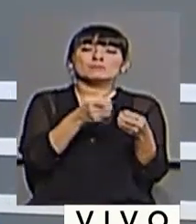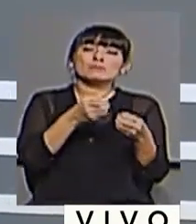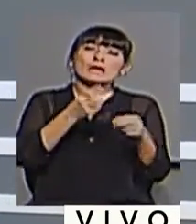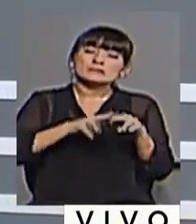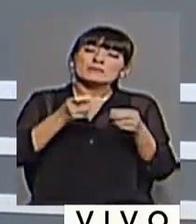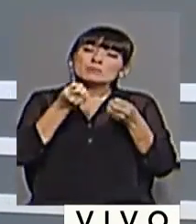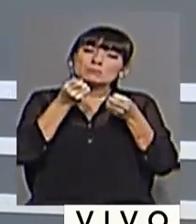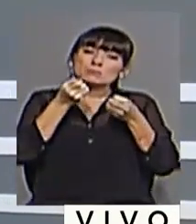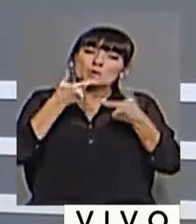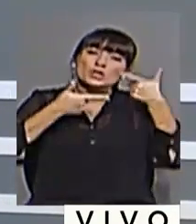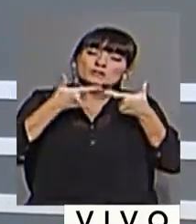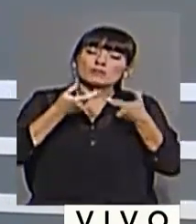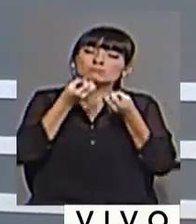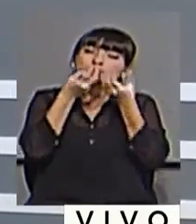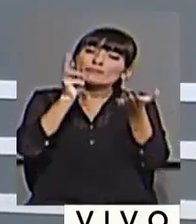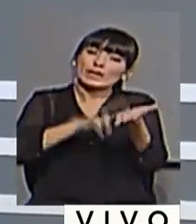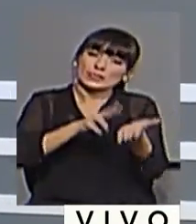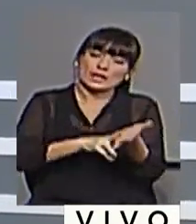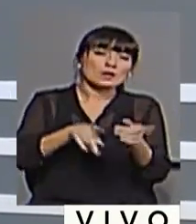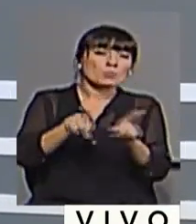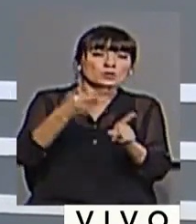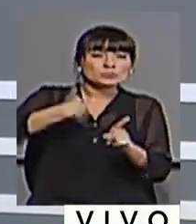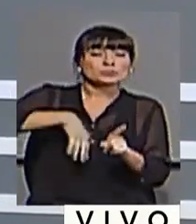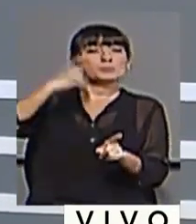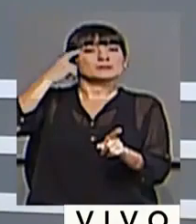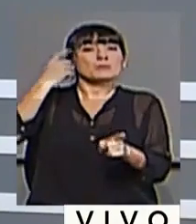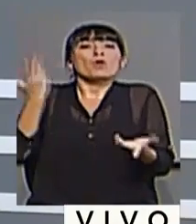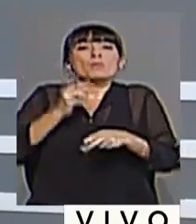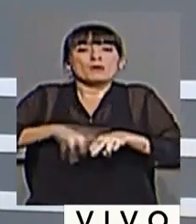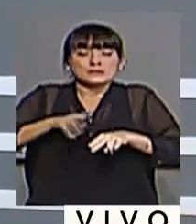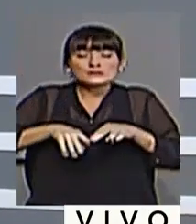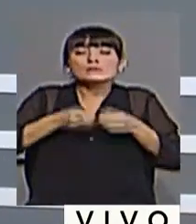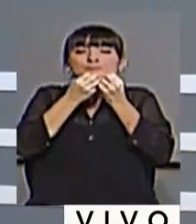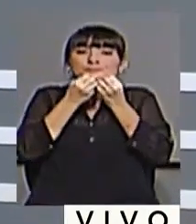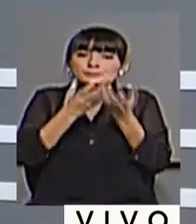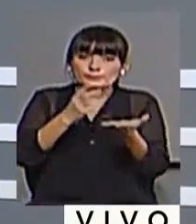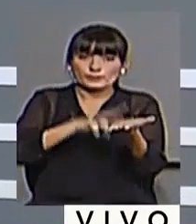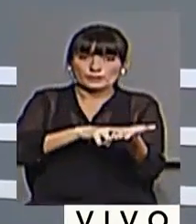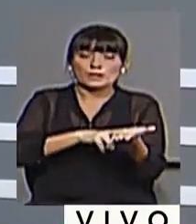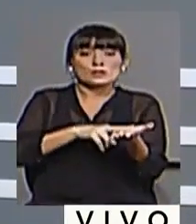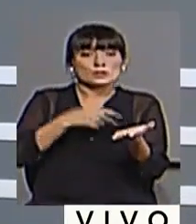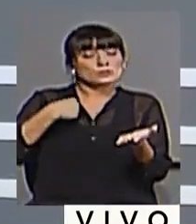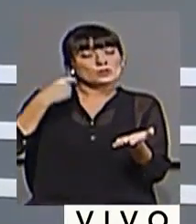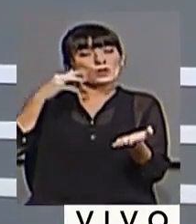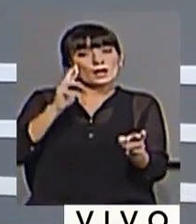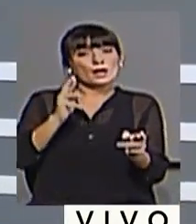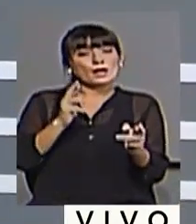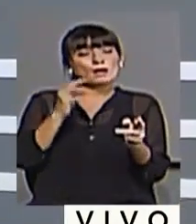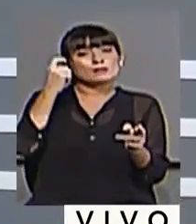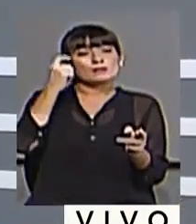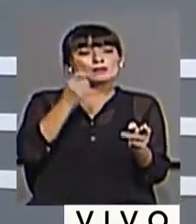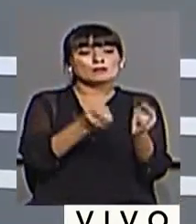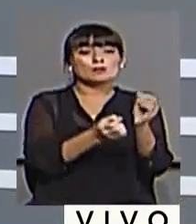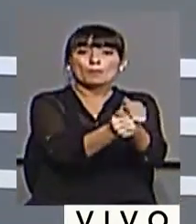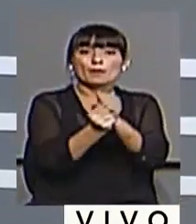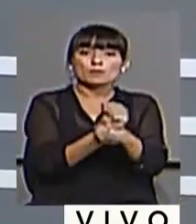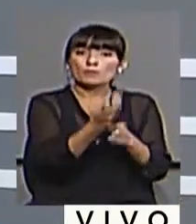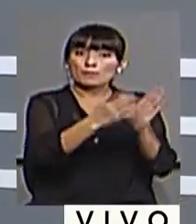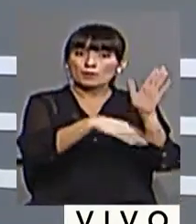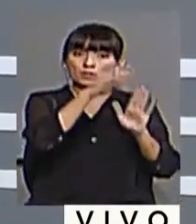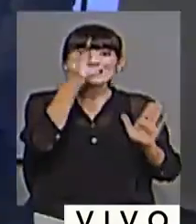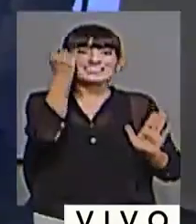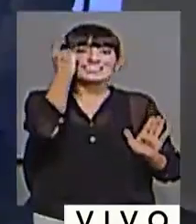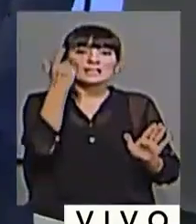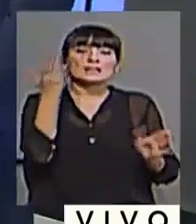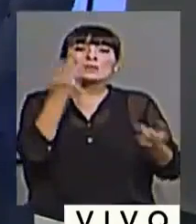las cosas como las pensamos. Yo sé que se puede y espero que mis compañeros de la nueva mayoría entiendan que ese camino se empieza a construir hoy día y no hay que desandarlo.